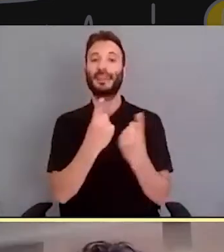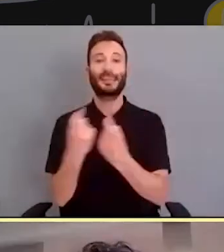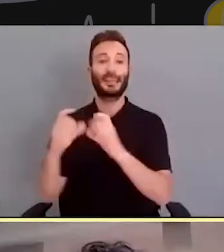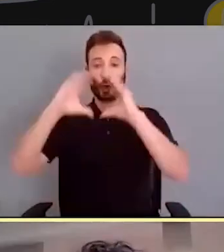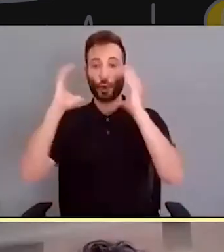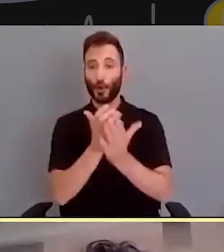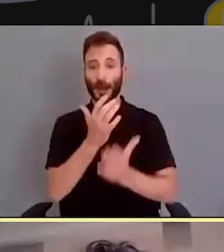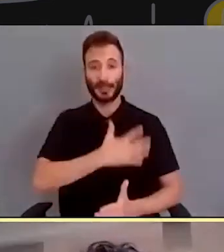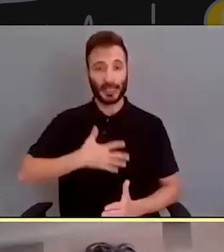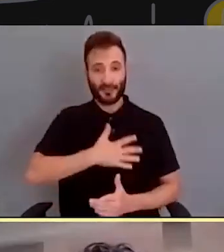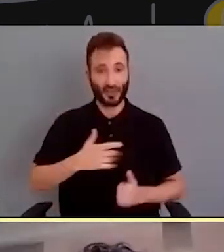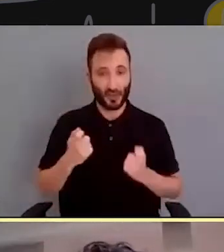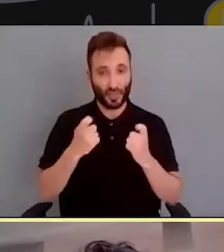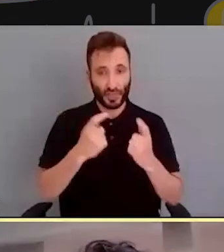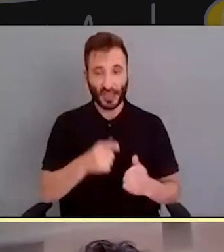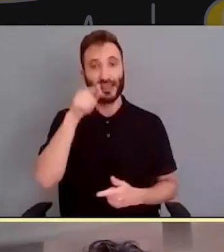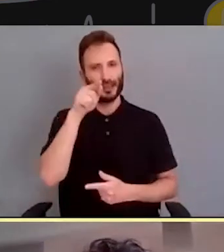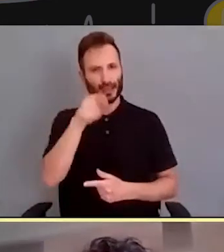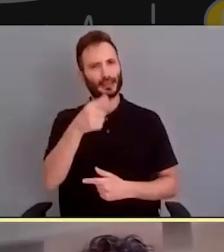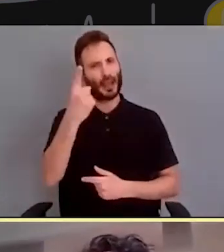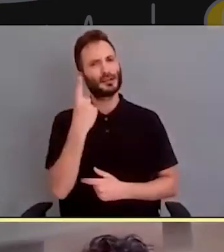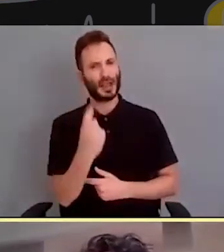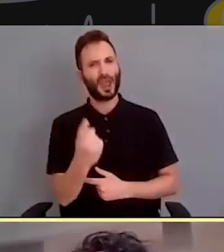es una de las necesidades globales que vemos